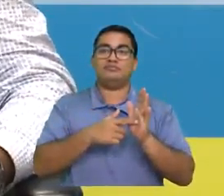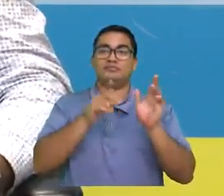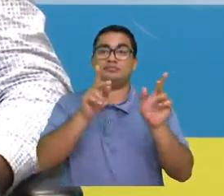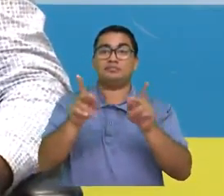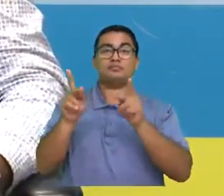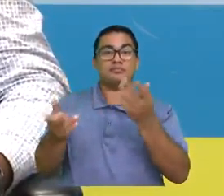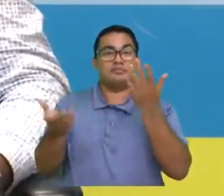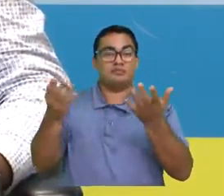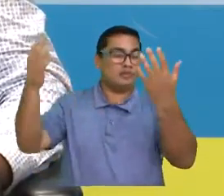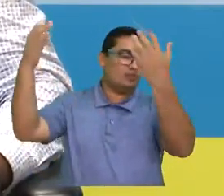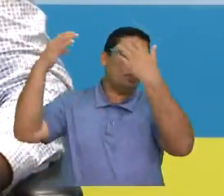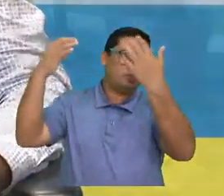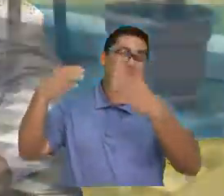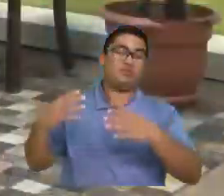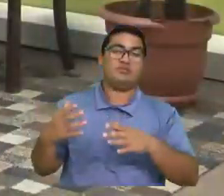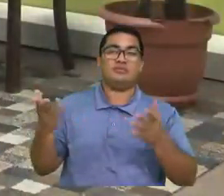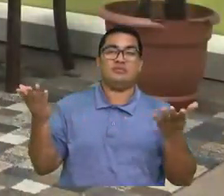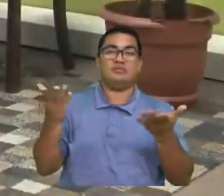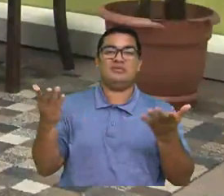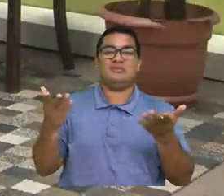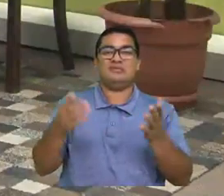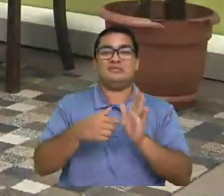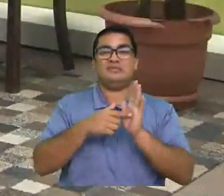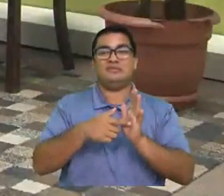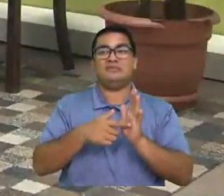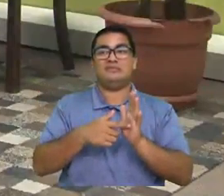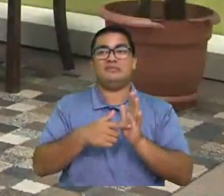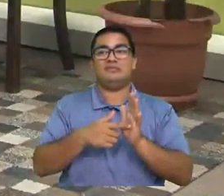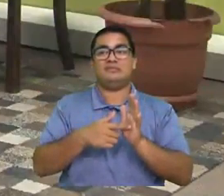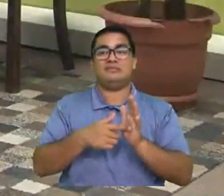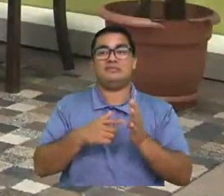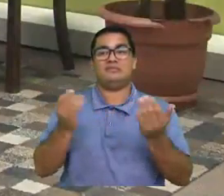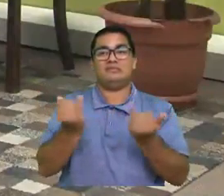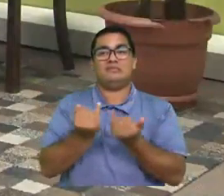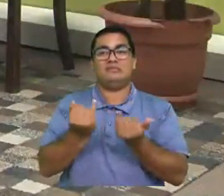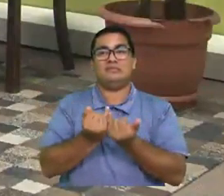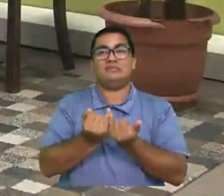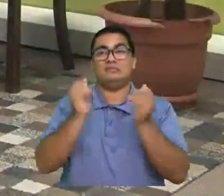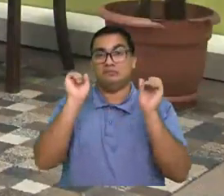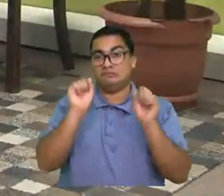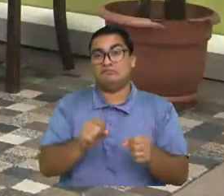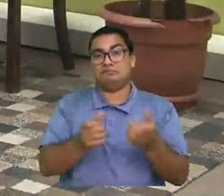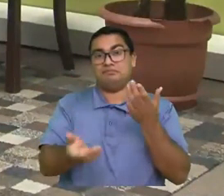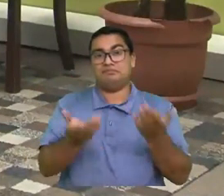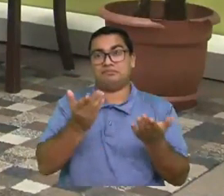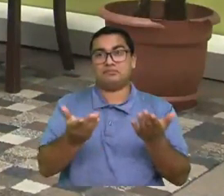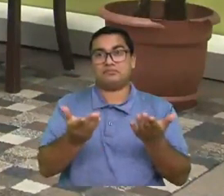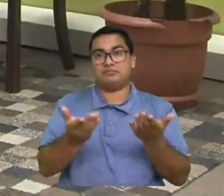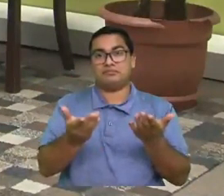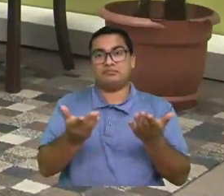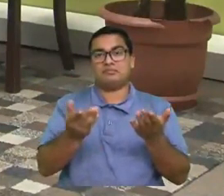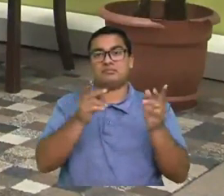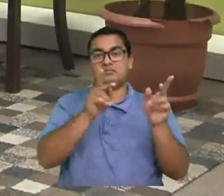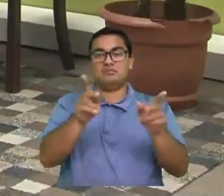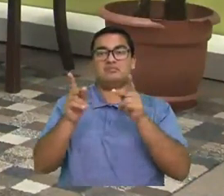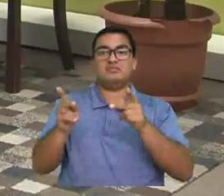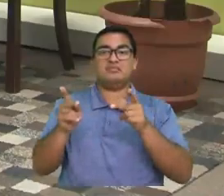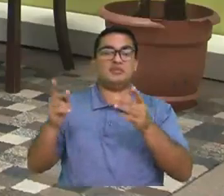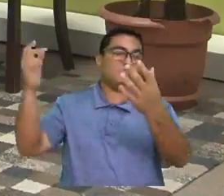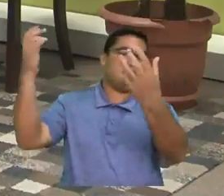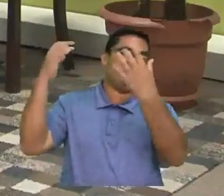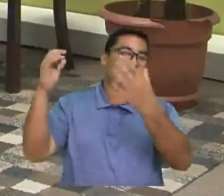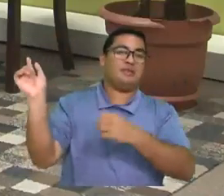mojamos, nos exponemos mucho a la humedad. Y de repente también suele pasar, doctora, que no quizás no nos mojamos,